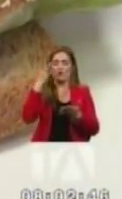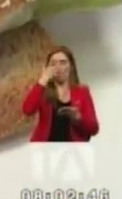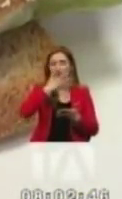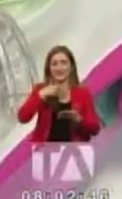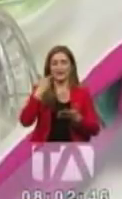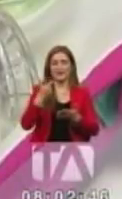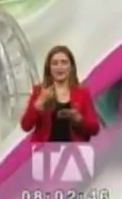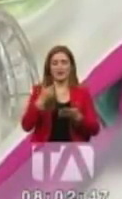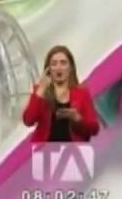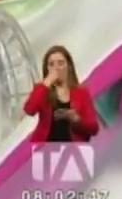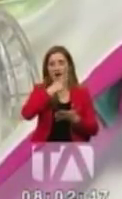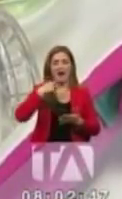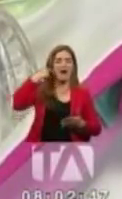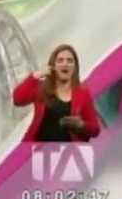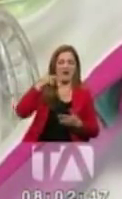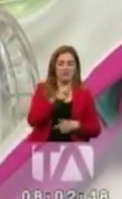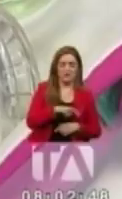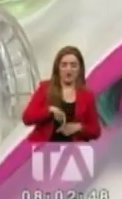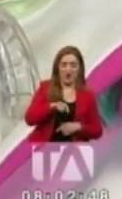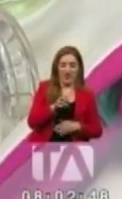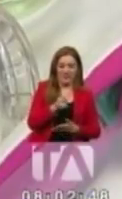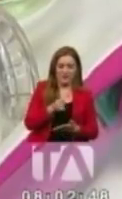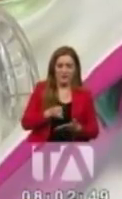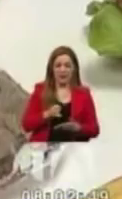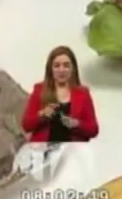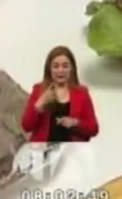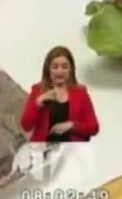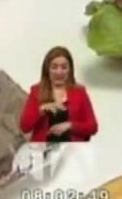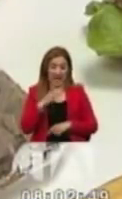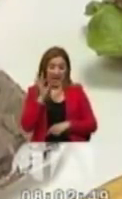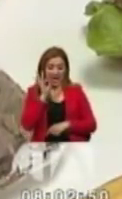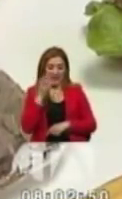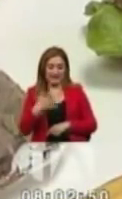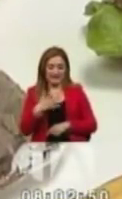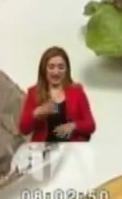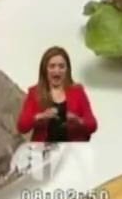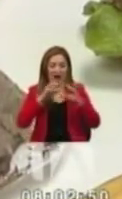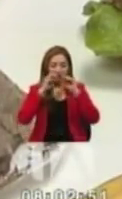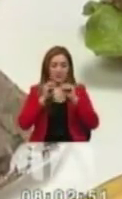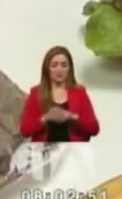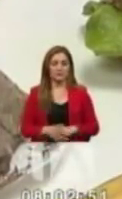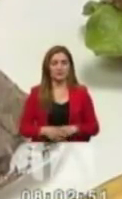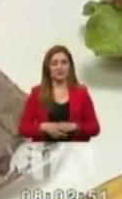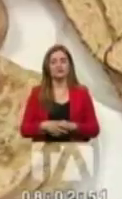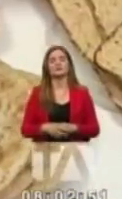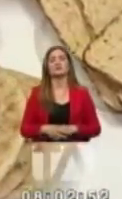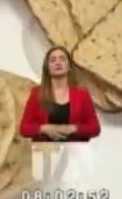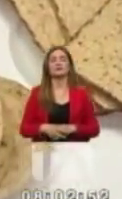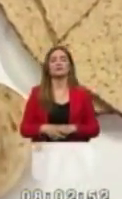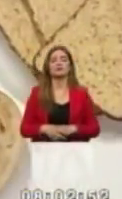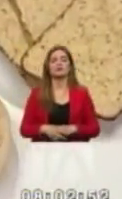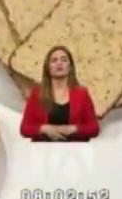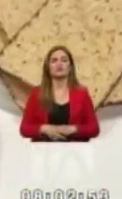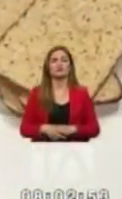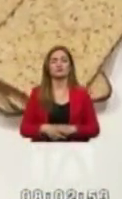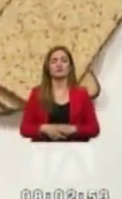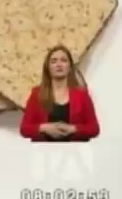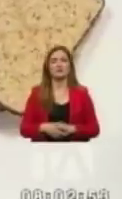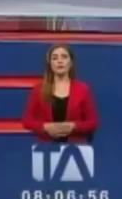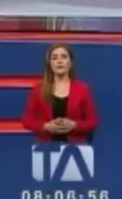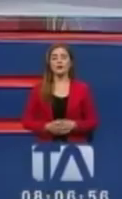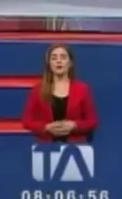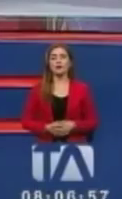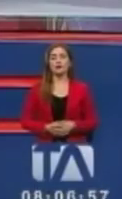versiones como caritas figuras para que sean más apetitosas sus comidas helen quiñones 24